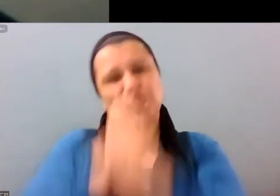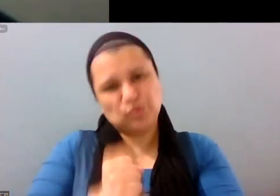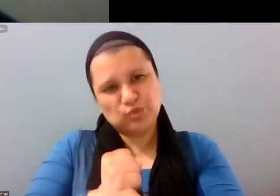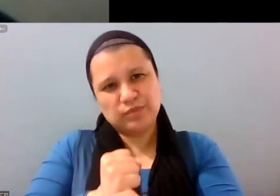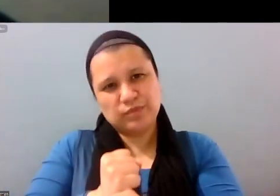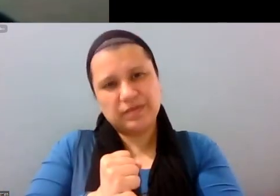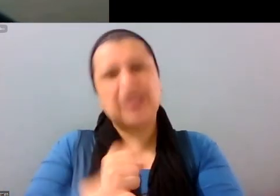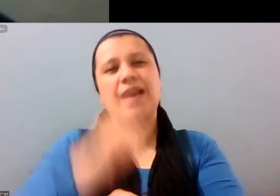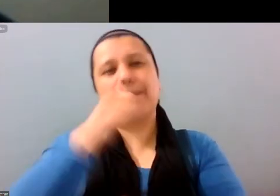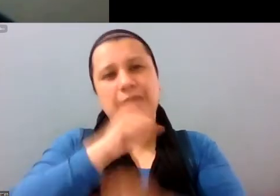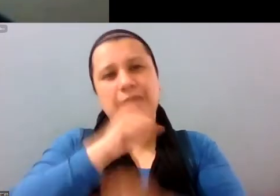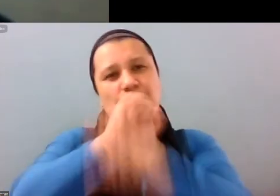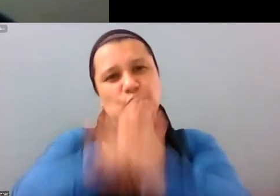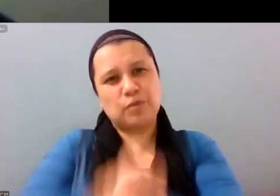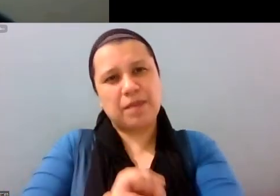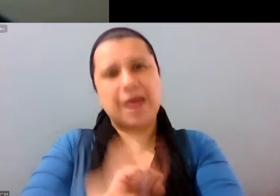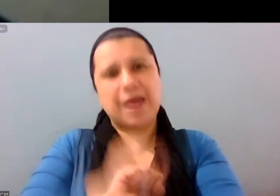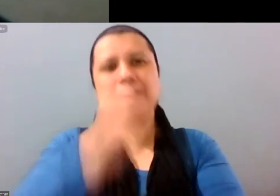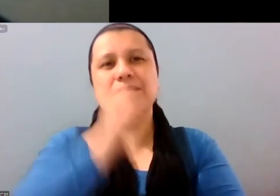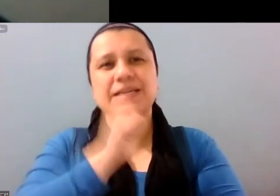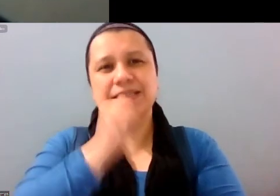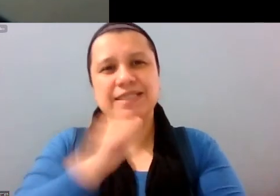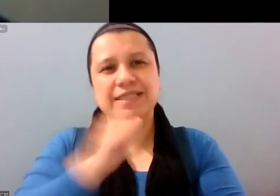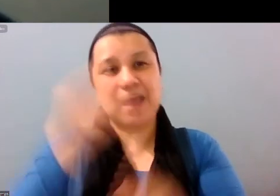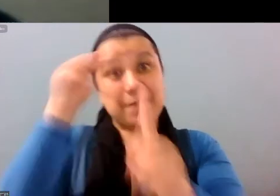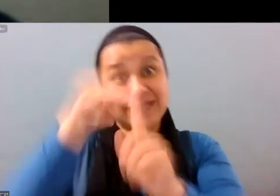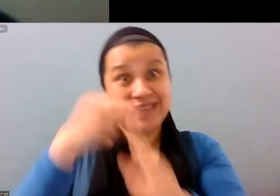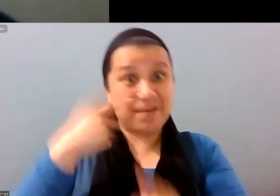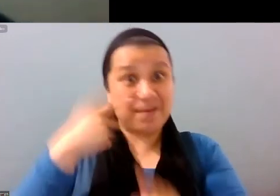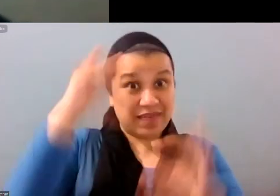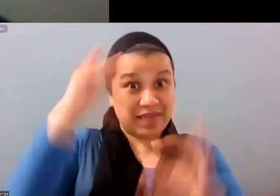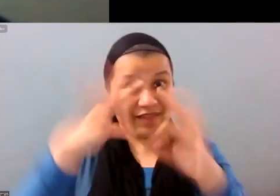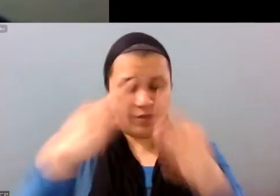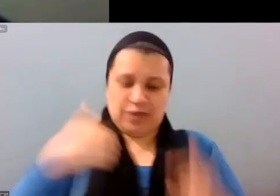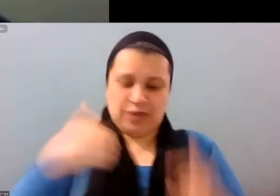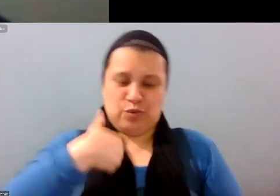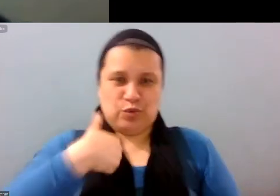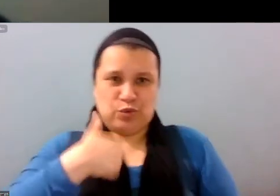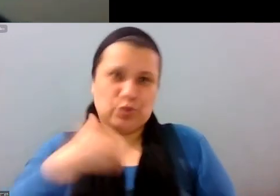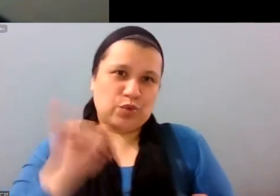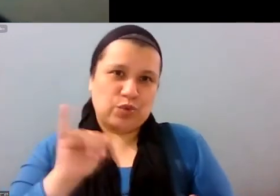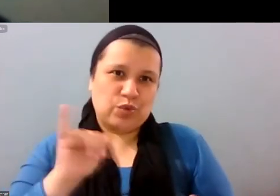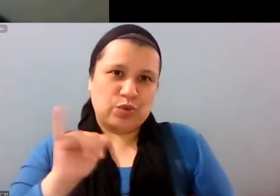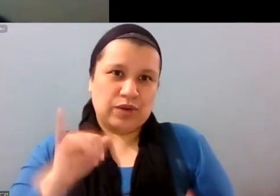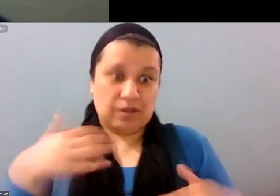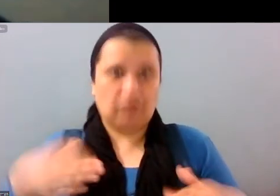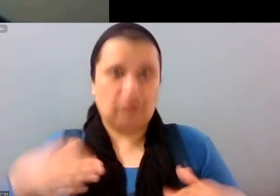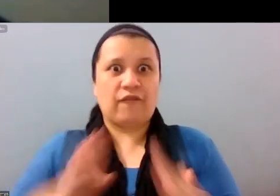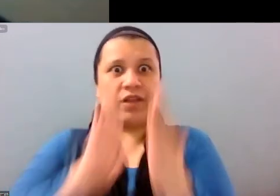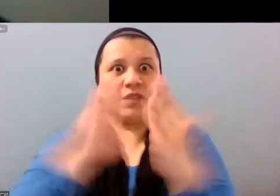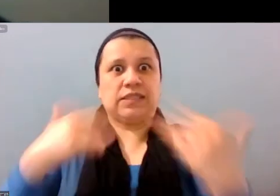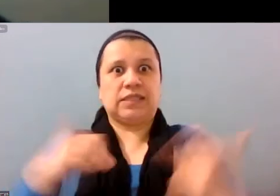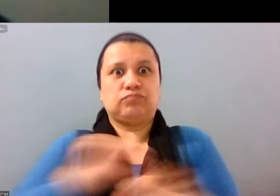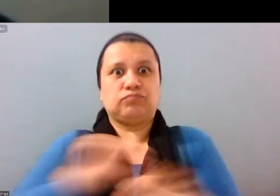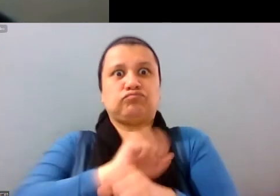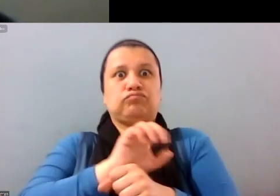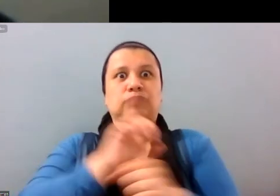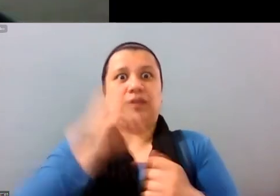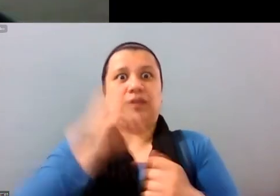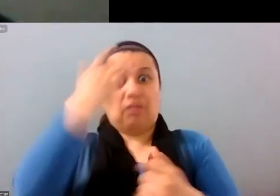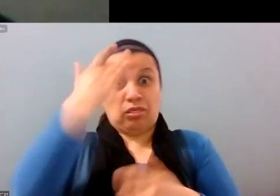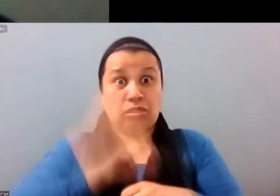darle tal vez un mensajito a los padres de familia que como yo tuvimos que enfrentar esta pandemia en